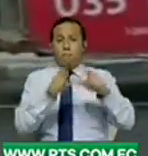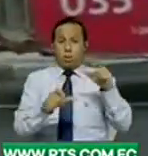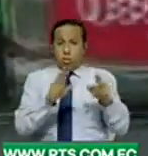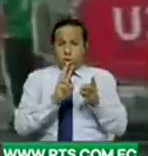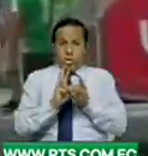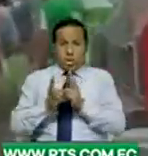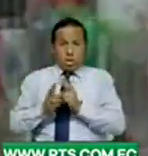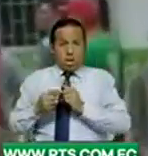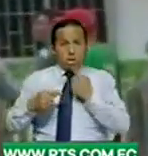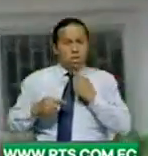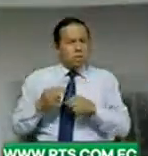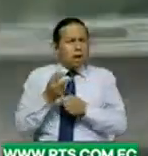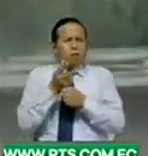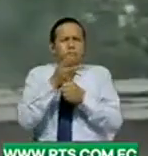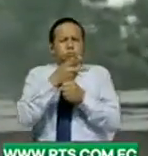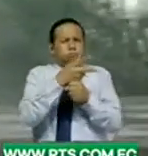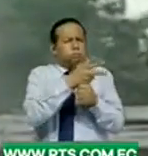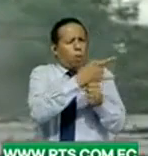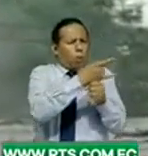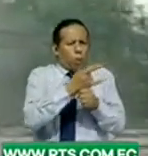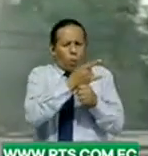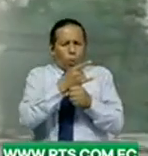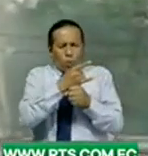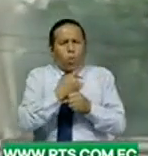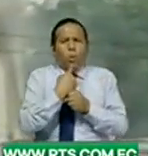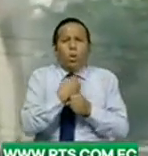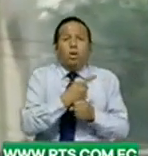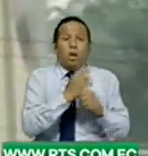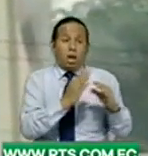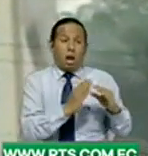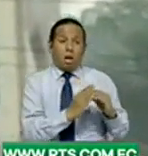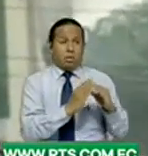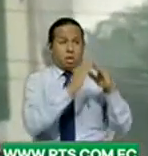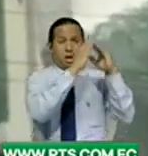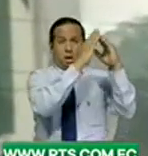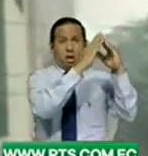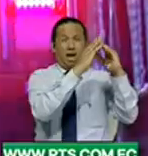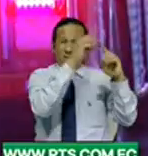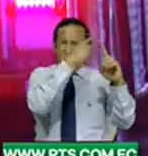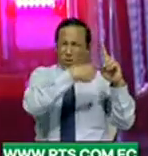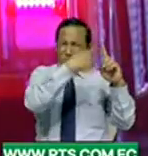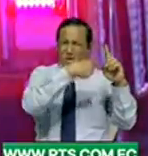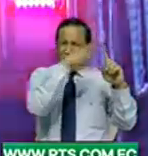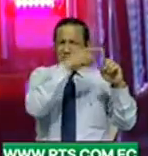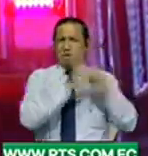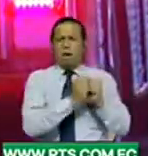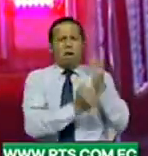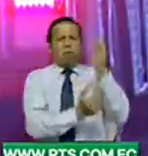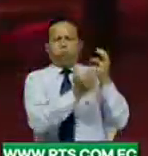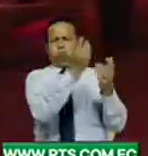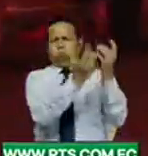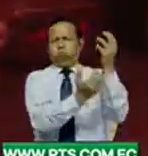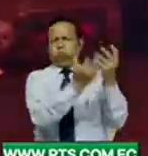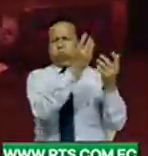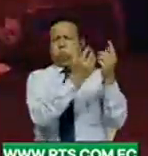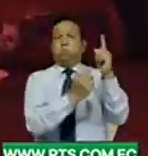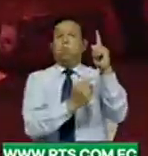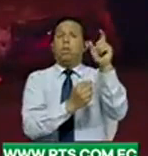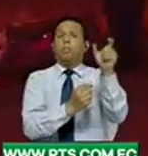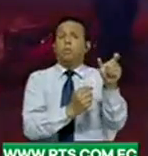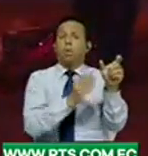grabaron cómo las llamas consumían uno de los pisos de la casa rentera. Lamentablemente, una persona que vivía